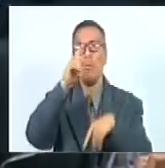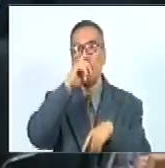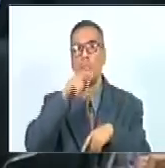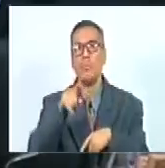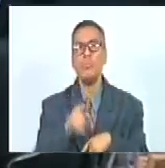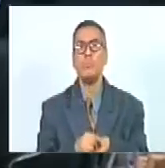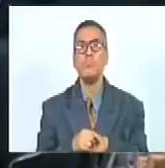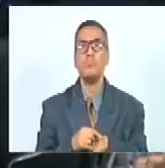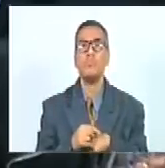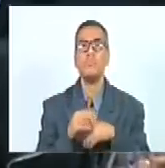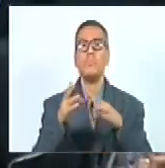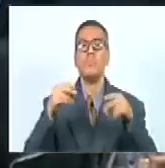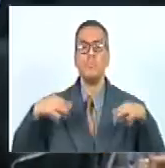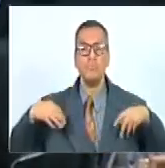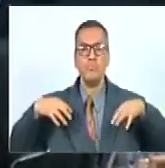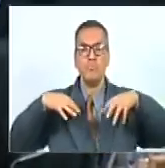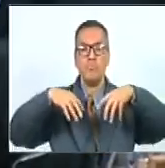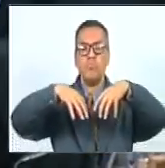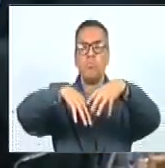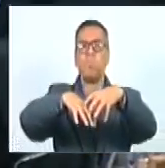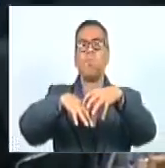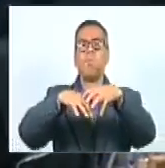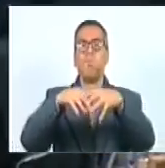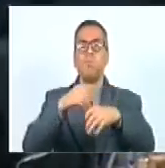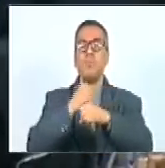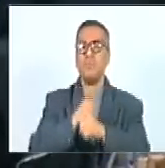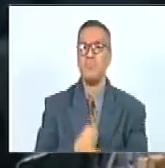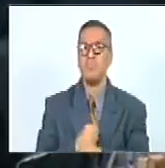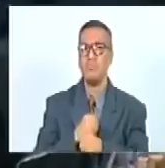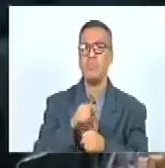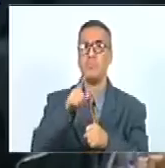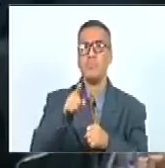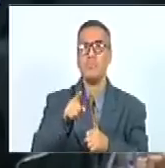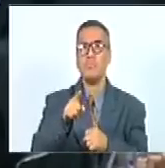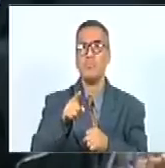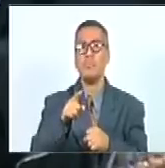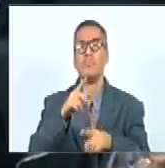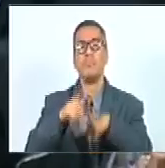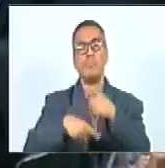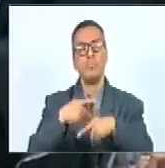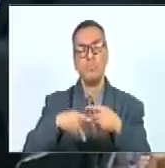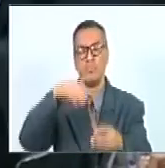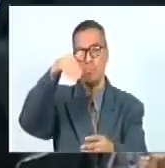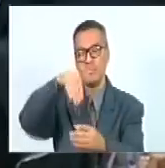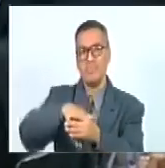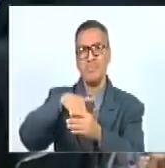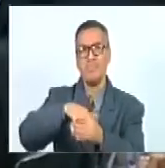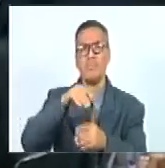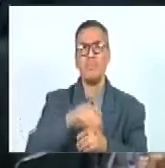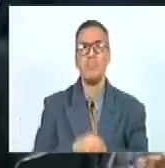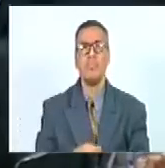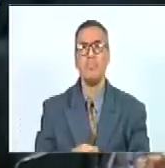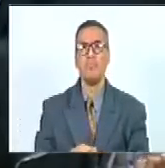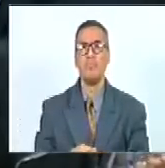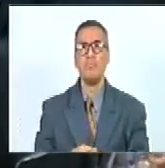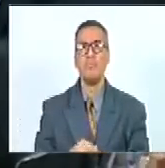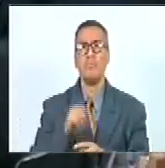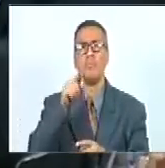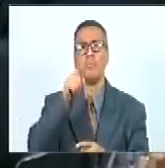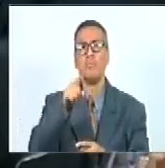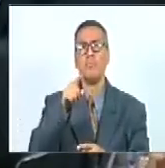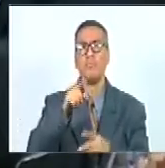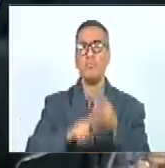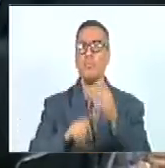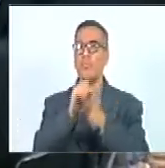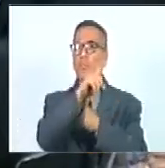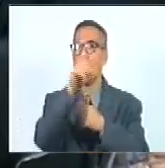se colmó de pueblo, esperanzado en llevar a cabo el proceso electoral. A eso de las 11